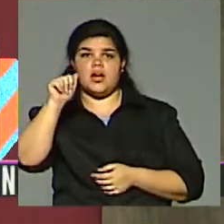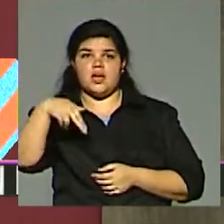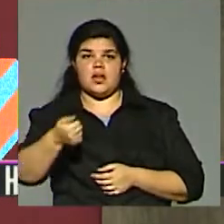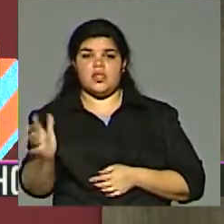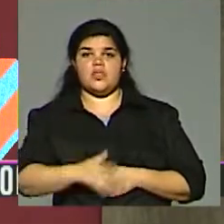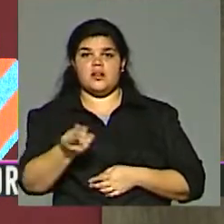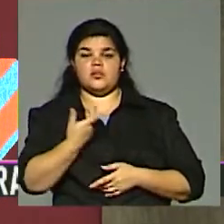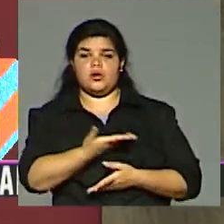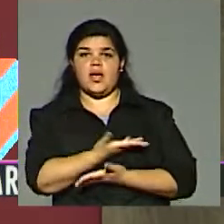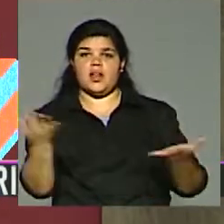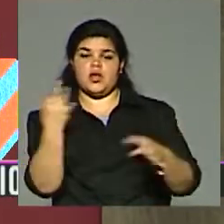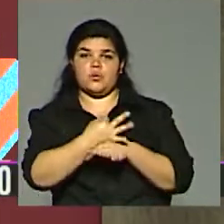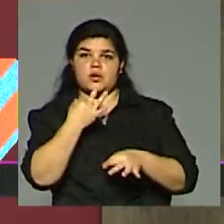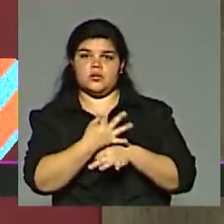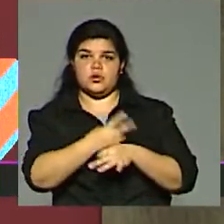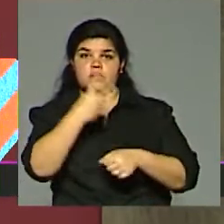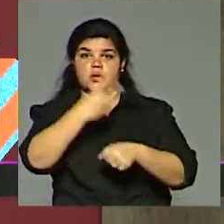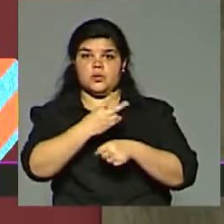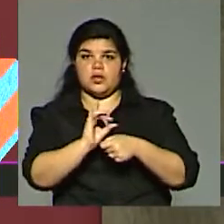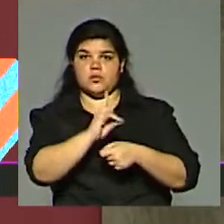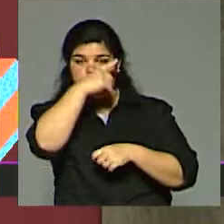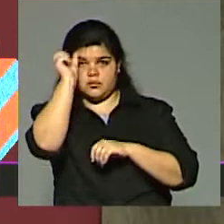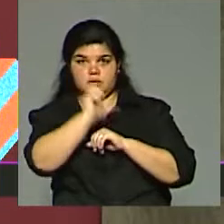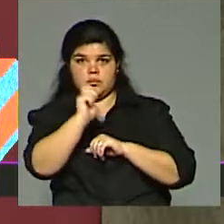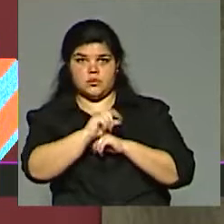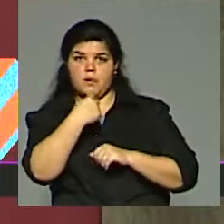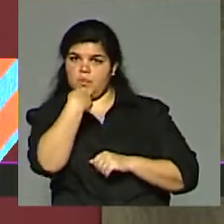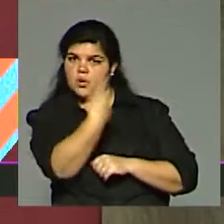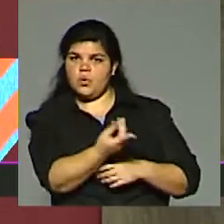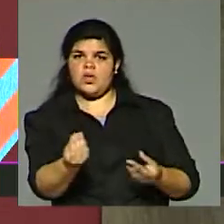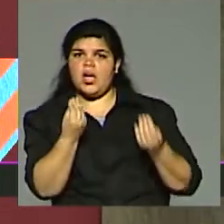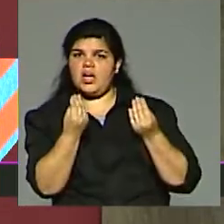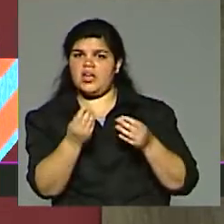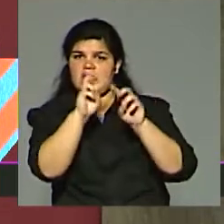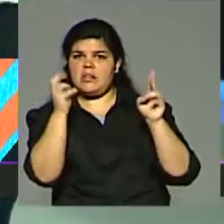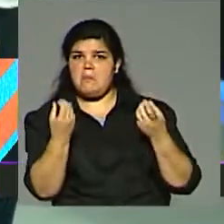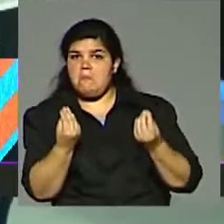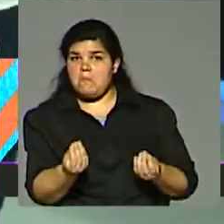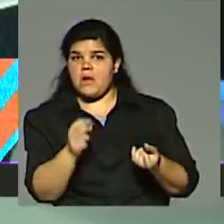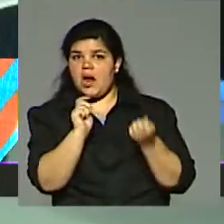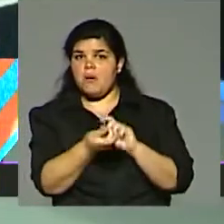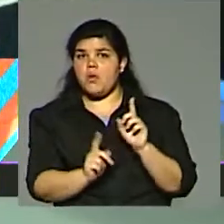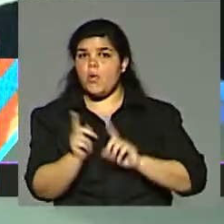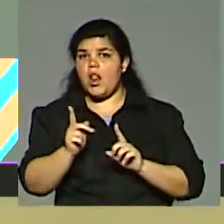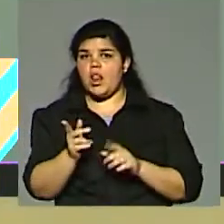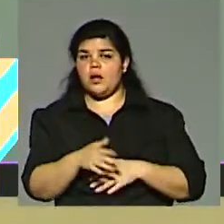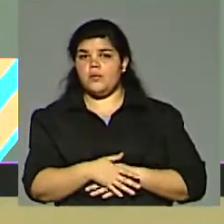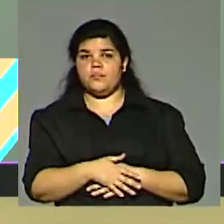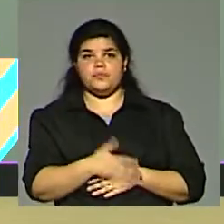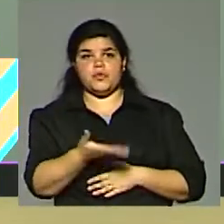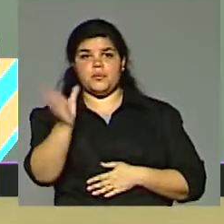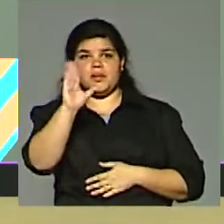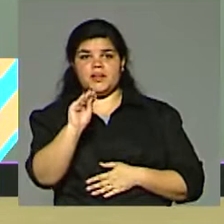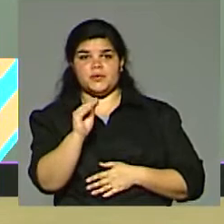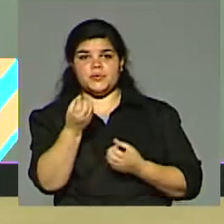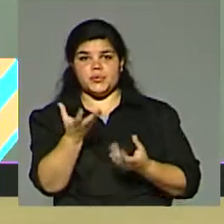general de Educación Secundaria de la Universidad Nacional de Cuyo, a quien le vamos a preguntar de qué se tratan estos cambios. Mariana, buenas noches, ¿cómo estás? Muy buenas noches,